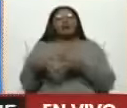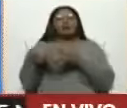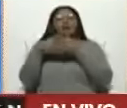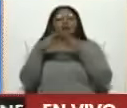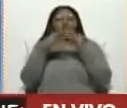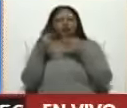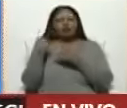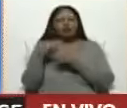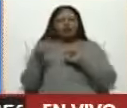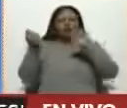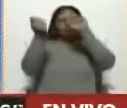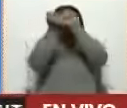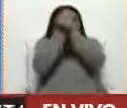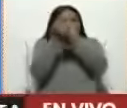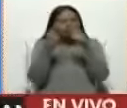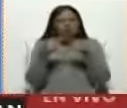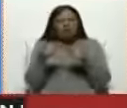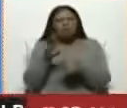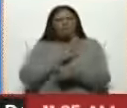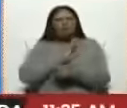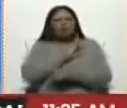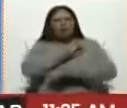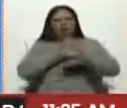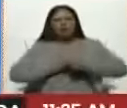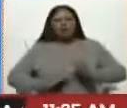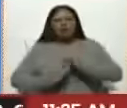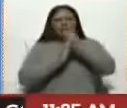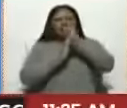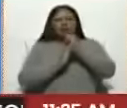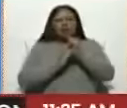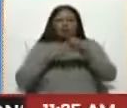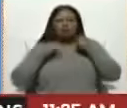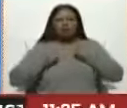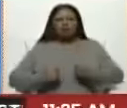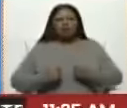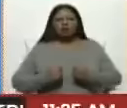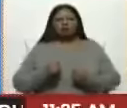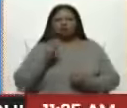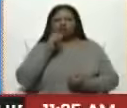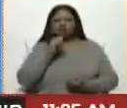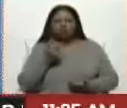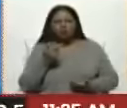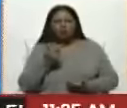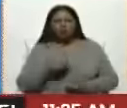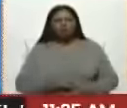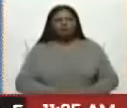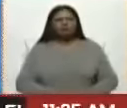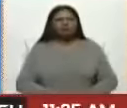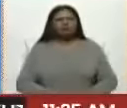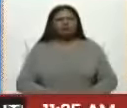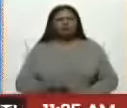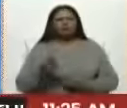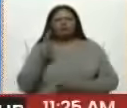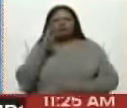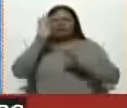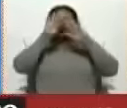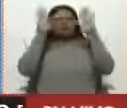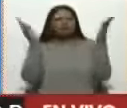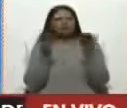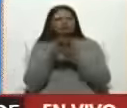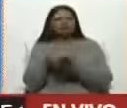tienen dueño, ninguno tiene la fuerza, el liderazgo, el coraje para que cuando el plan del mundo se le pare al